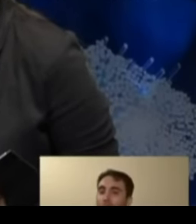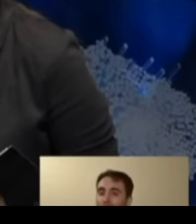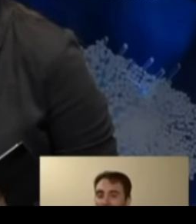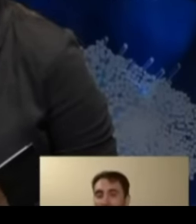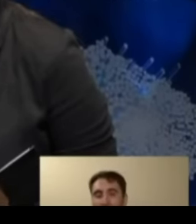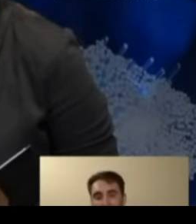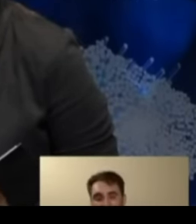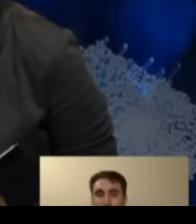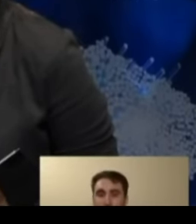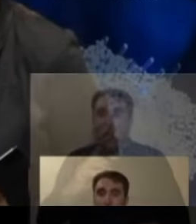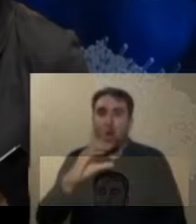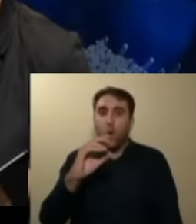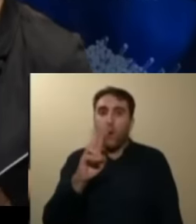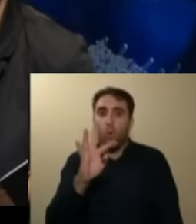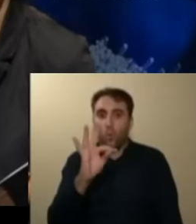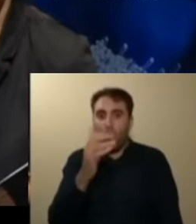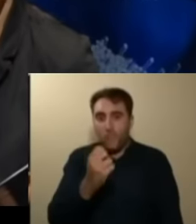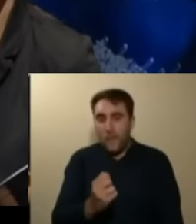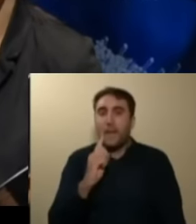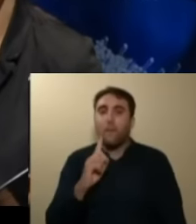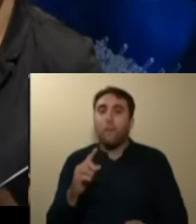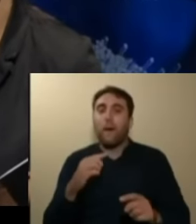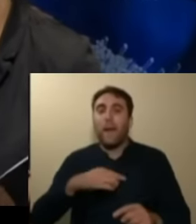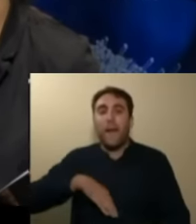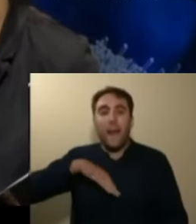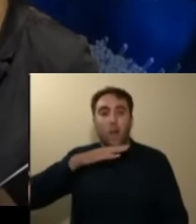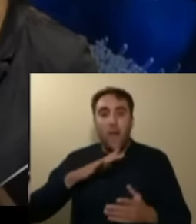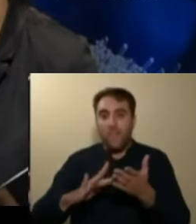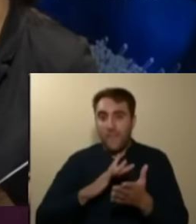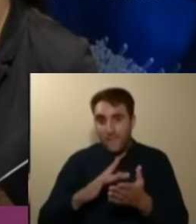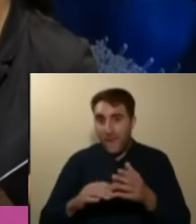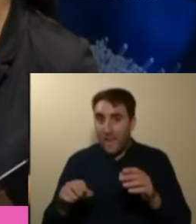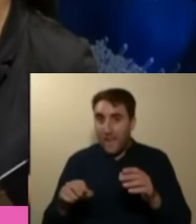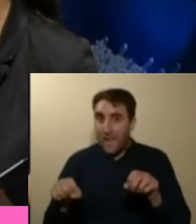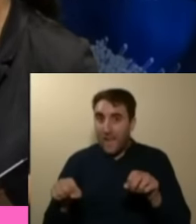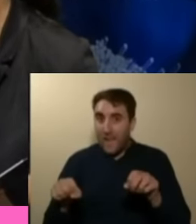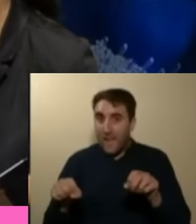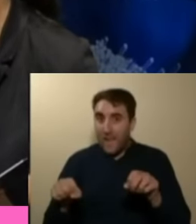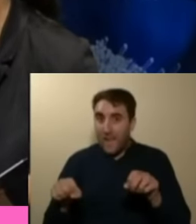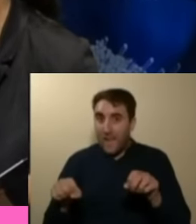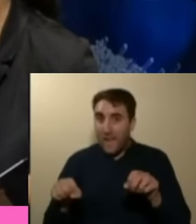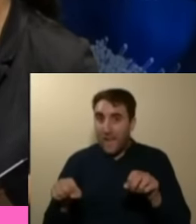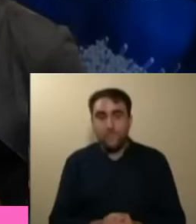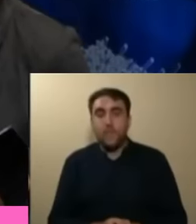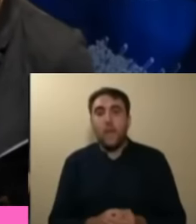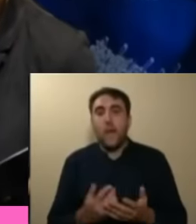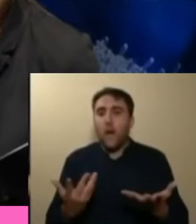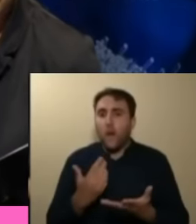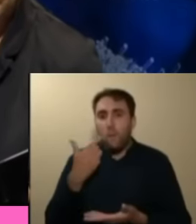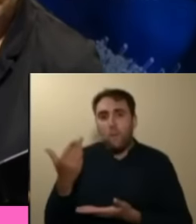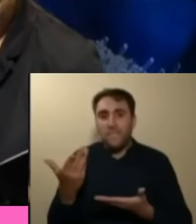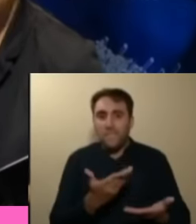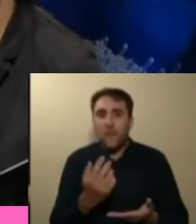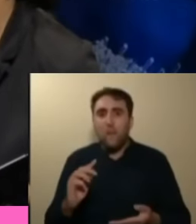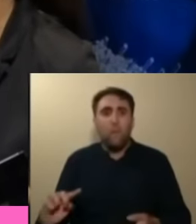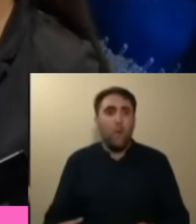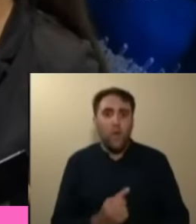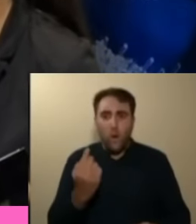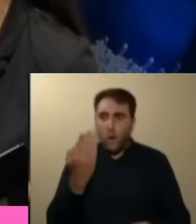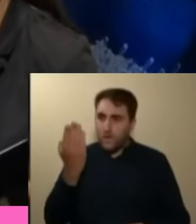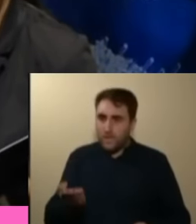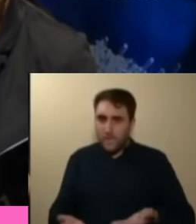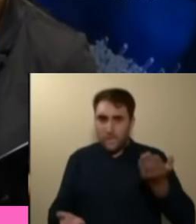agradecimiento para CUTA y para Canelones Digital por darme la posibilidad de estar aquí esta noche. Bueno, y vamos a presentar a los protagonistas del